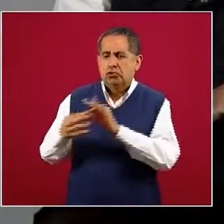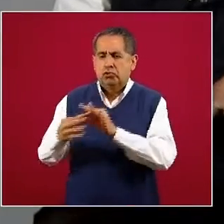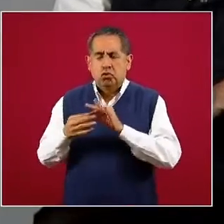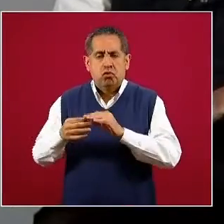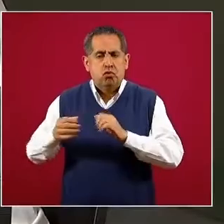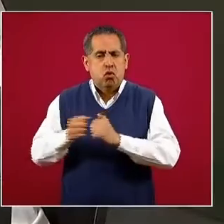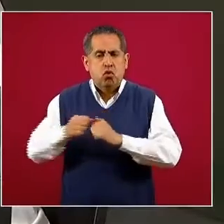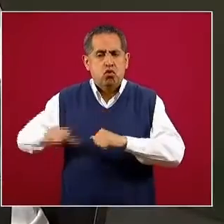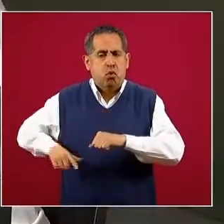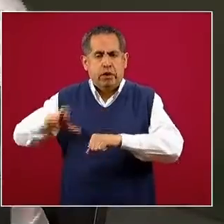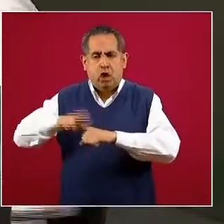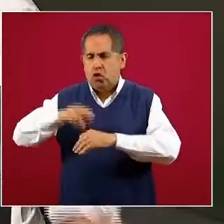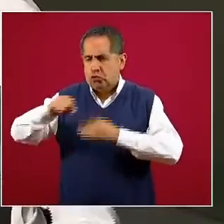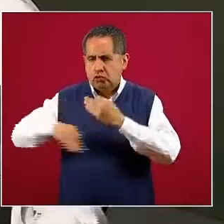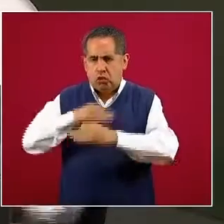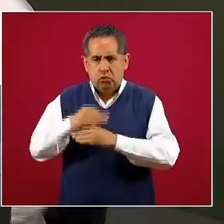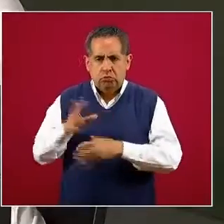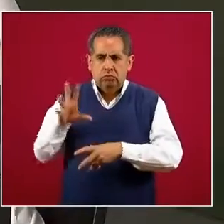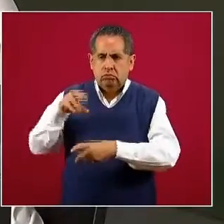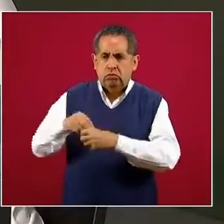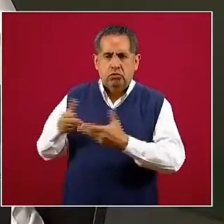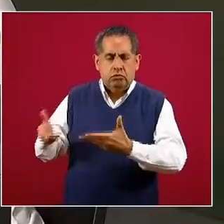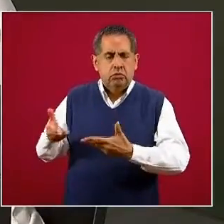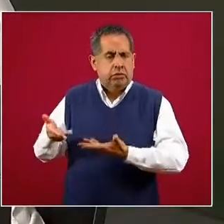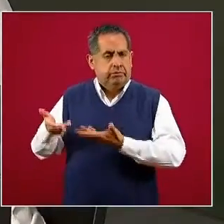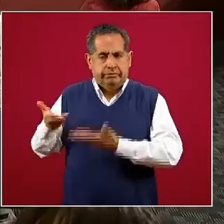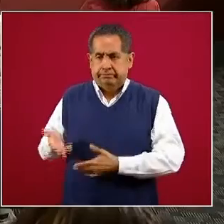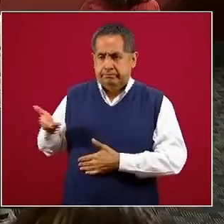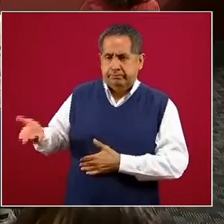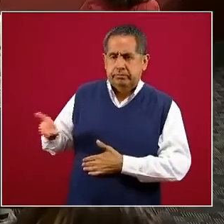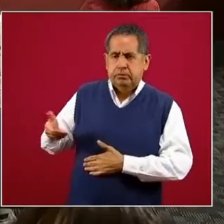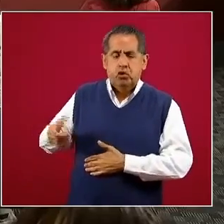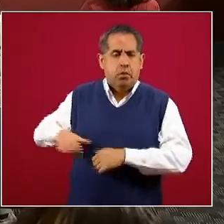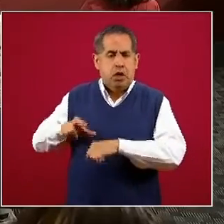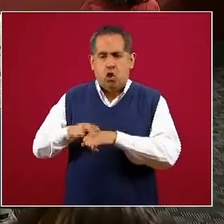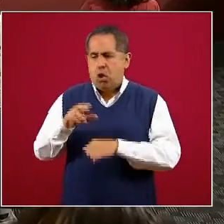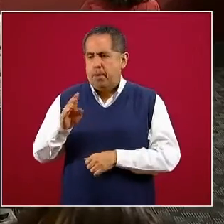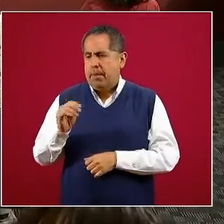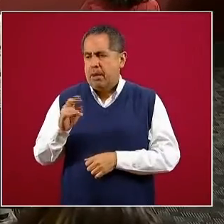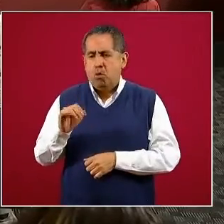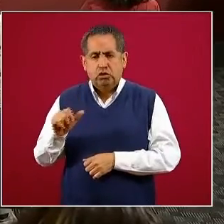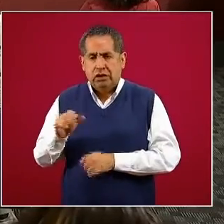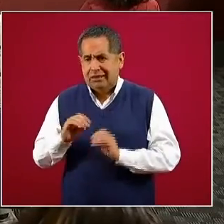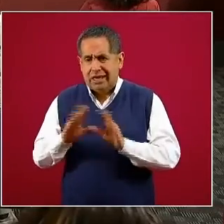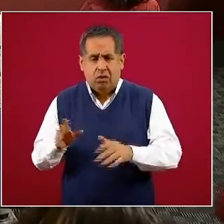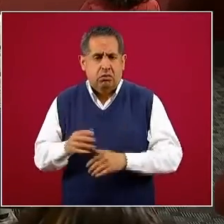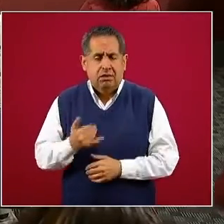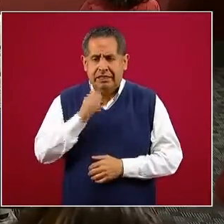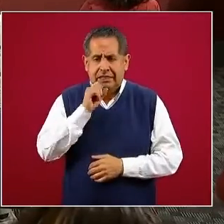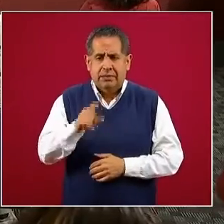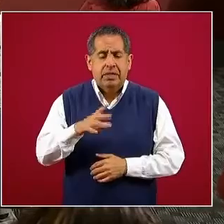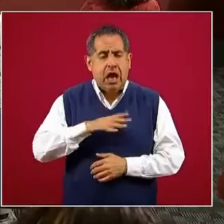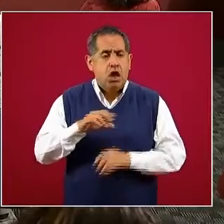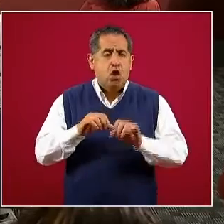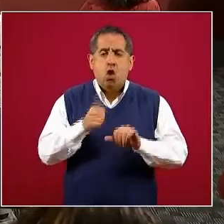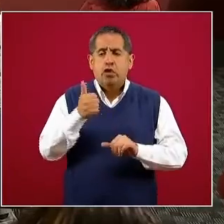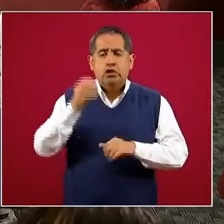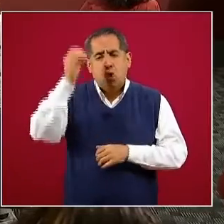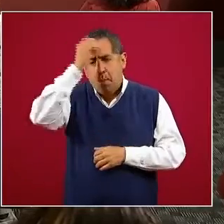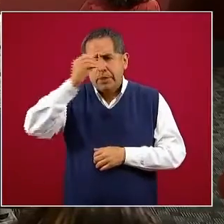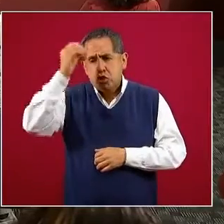modelo anterior, hasta las demoliciones se convertían en una oportunidad para hacer negocios malamente por parte de